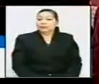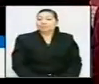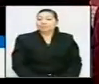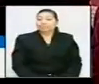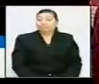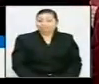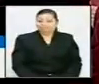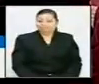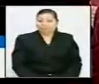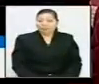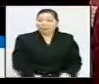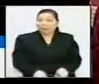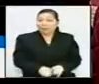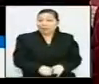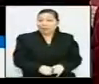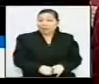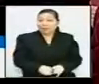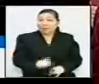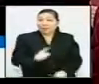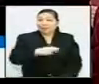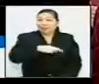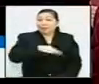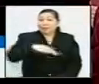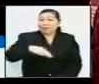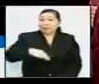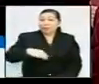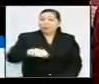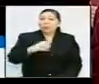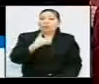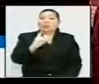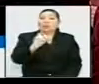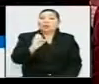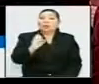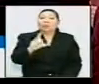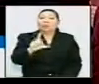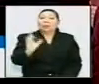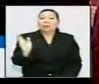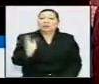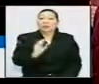Entonces, también está el señor Tesolar. Entonces, creo que hay que